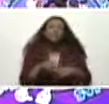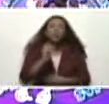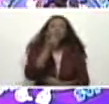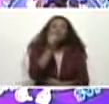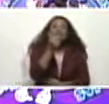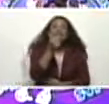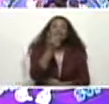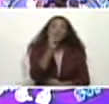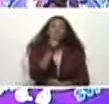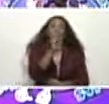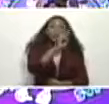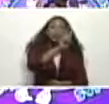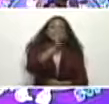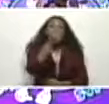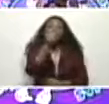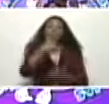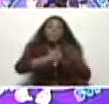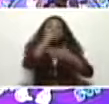210 proyectos.